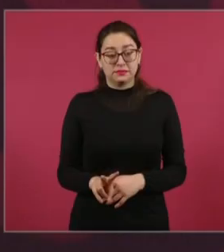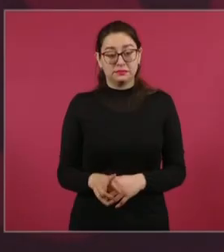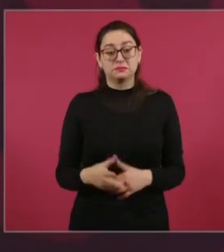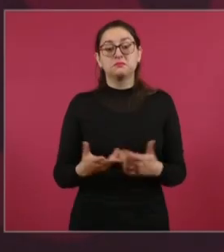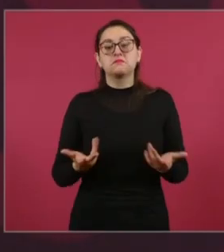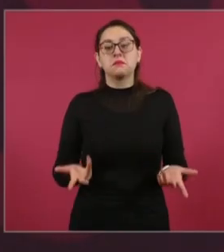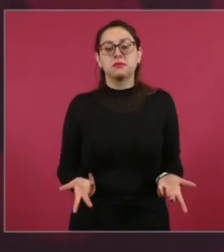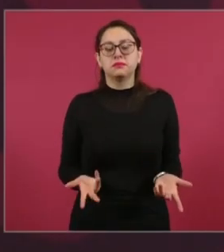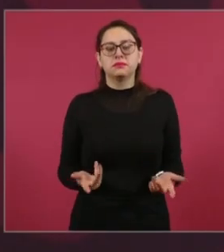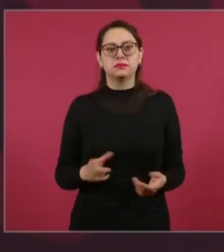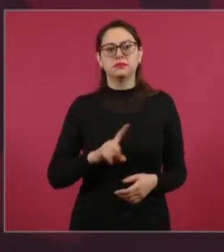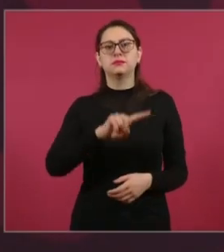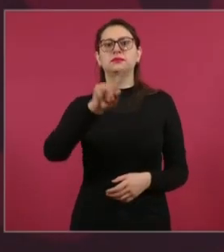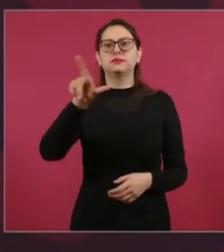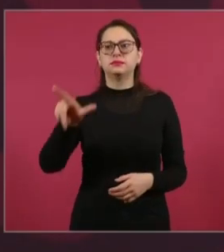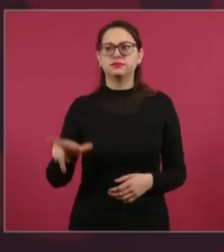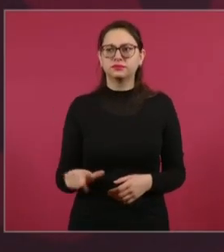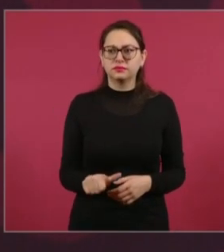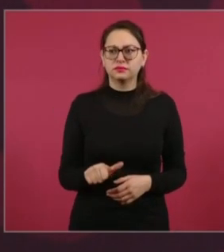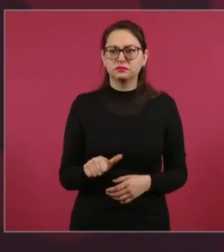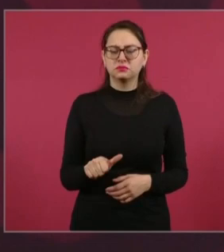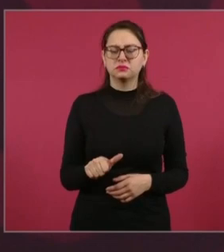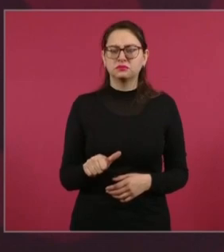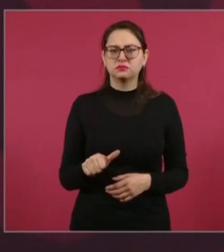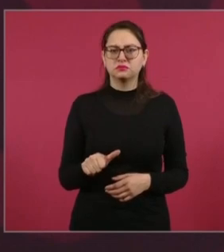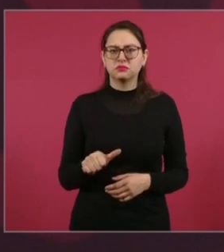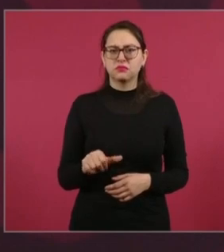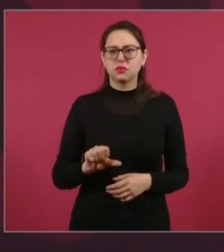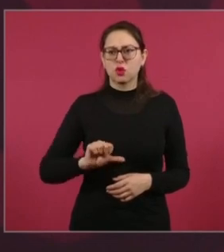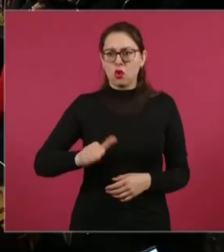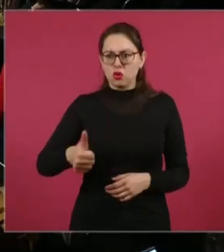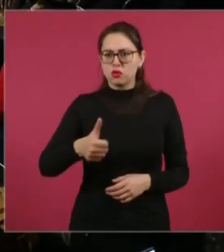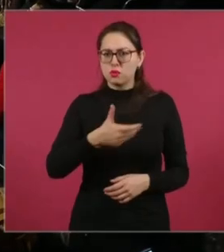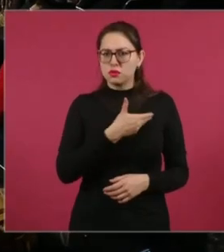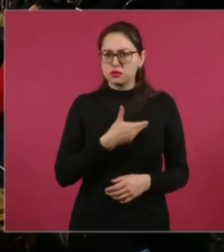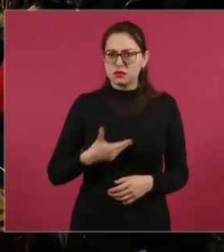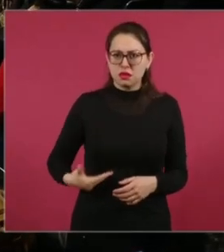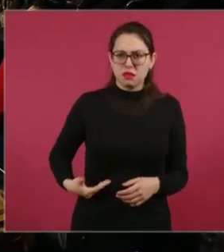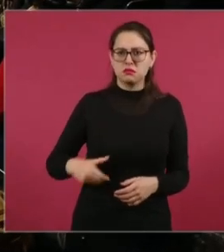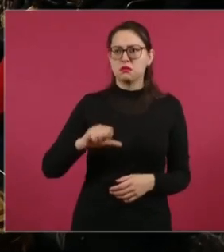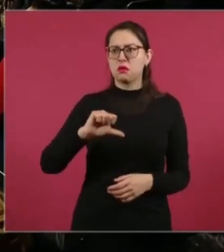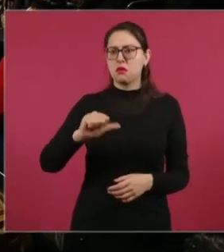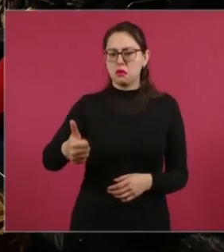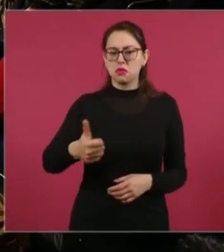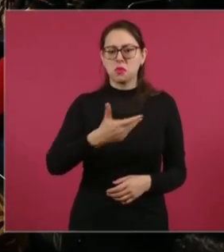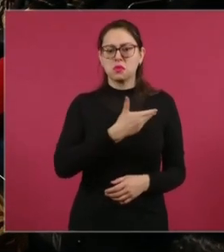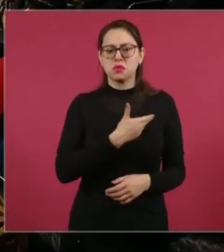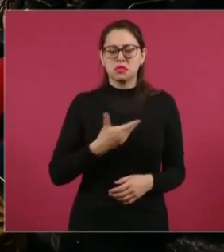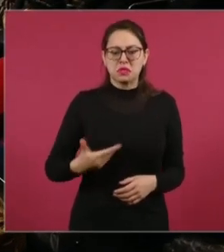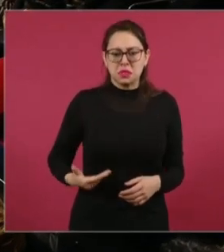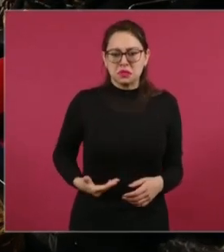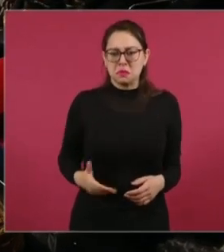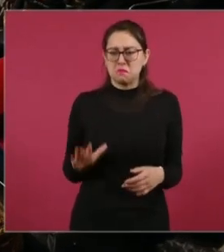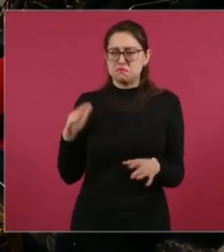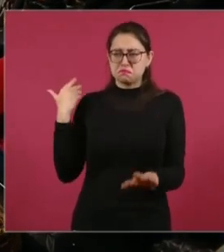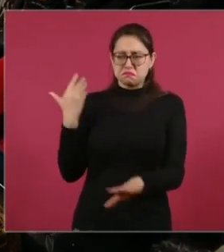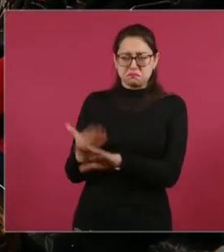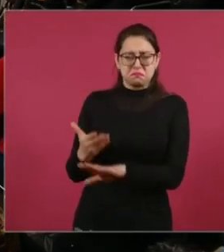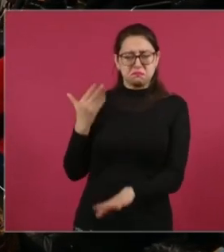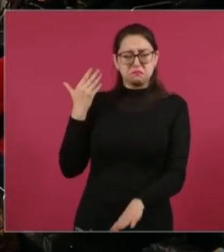luego ya no, un